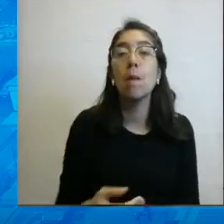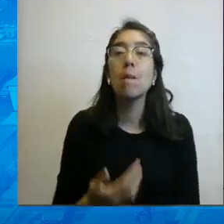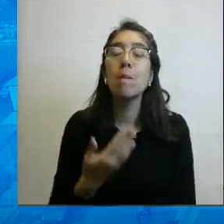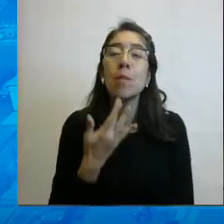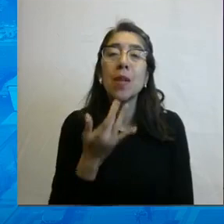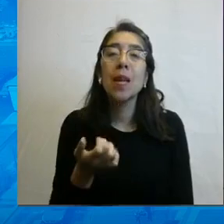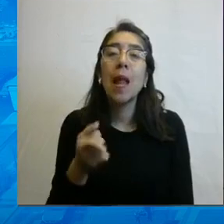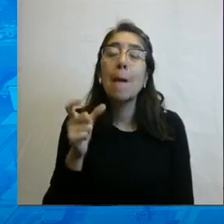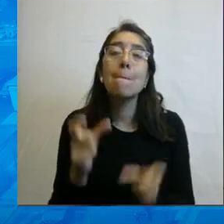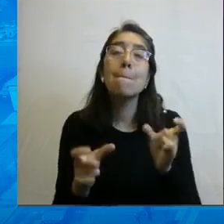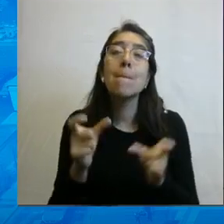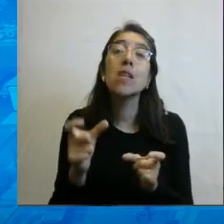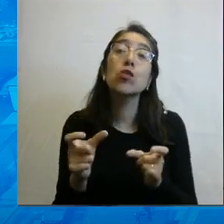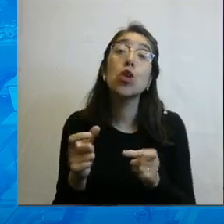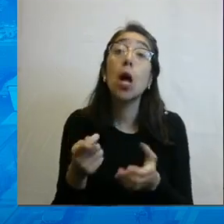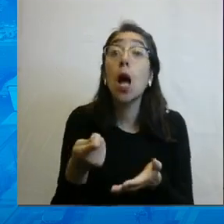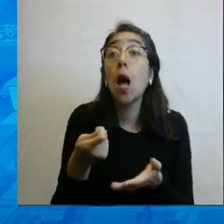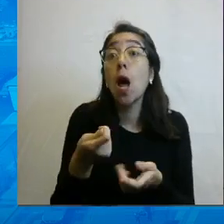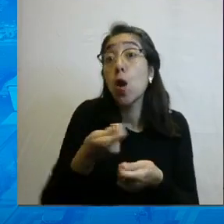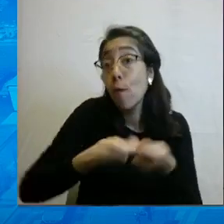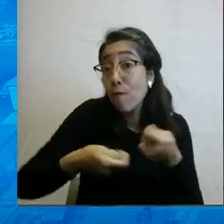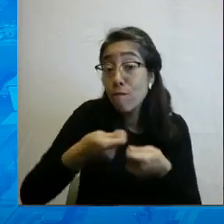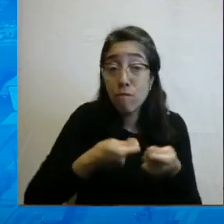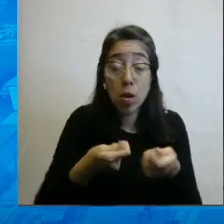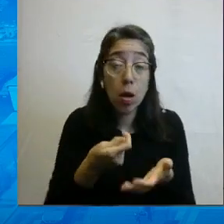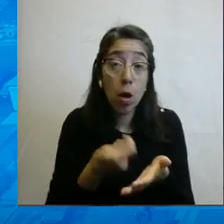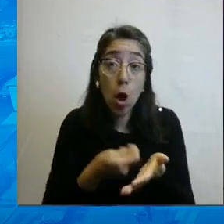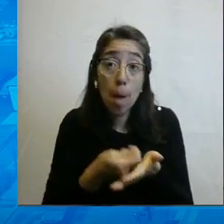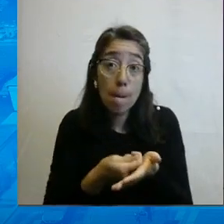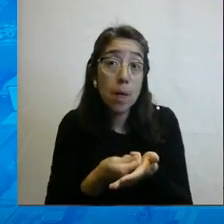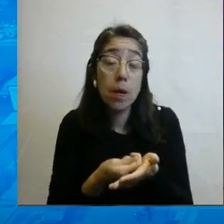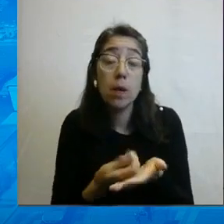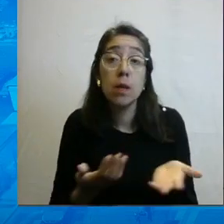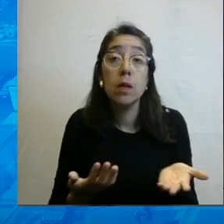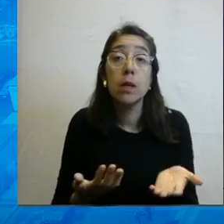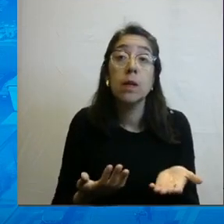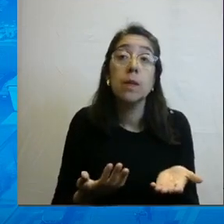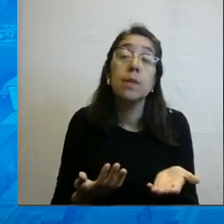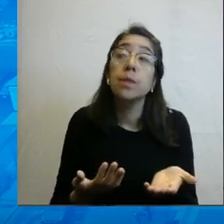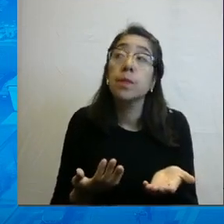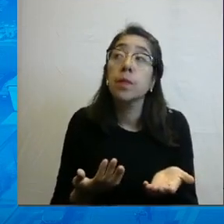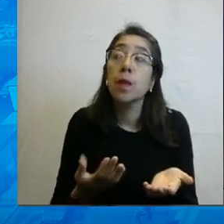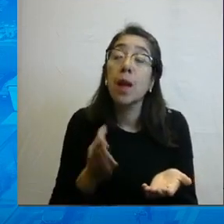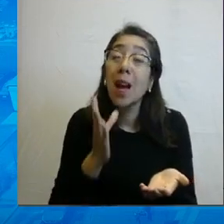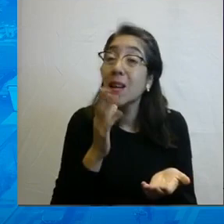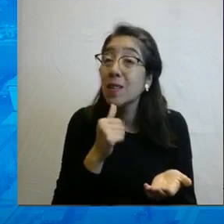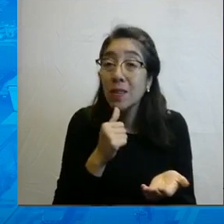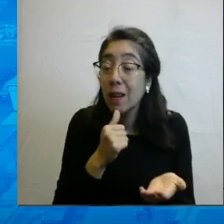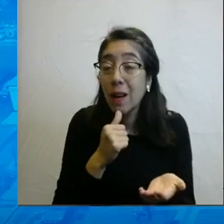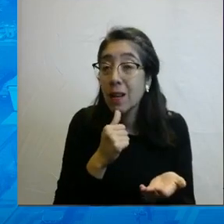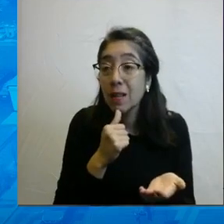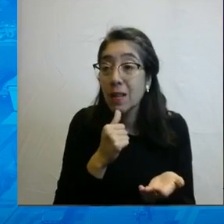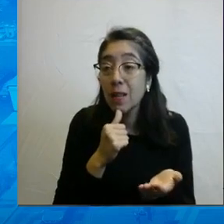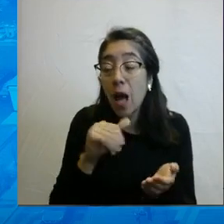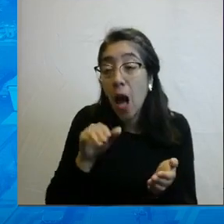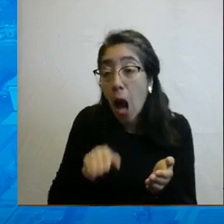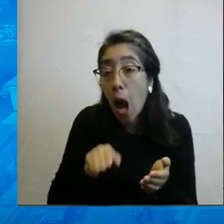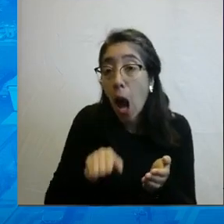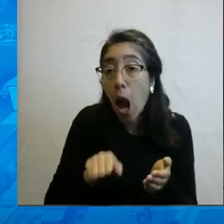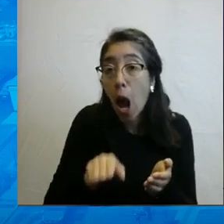hecho de que esté eso, no pueden entrar vehículos a los estacionamientos, no entra nadie. Nos está